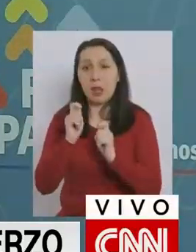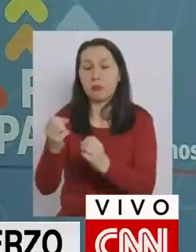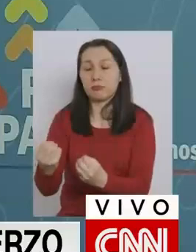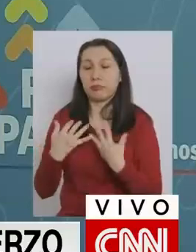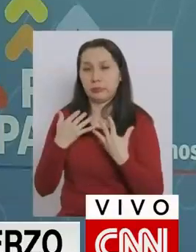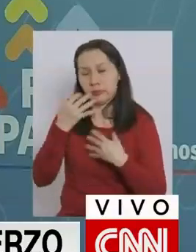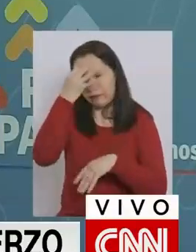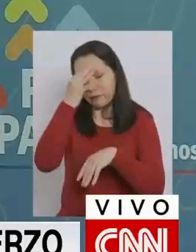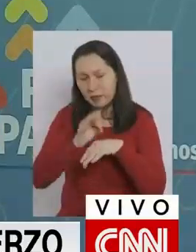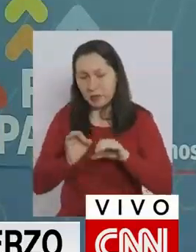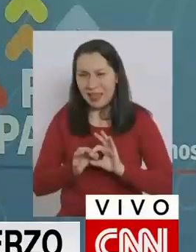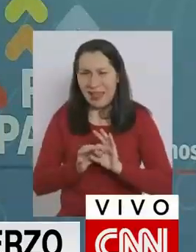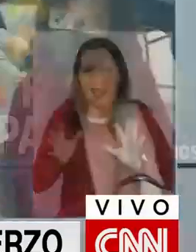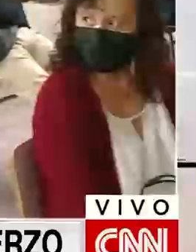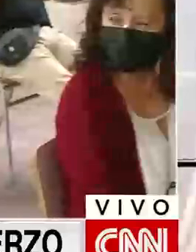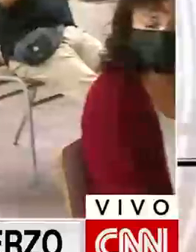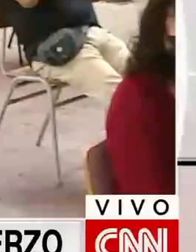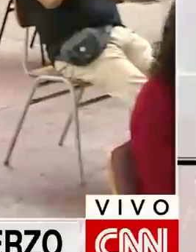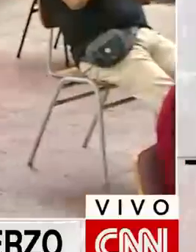enfermar gravemente.